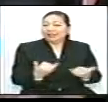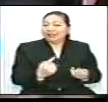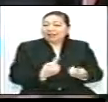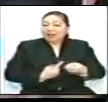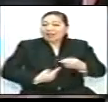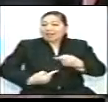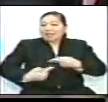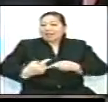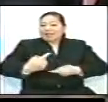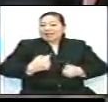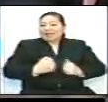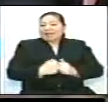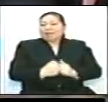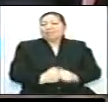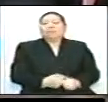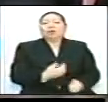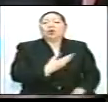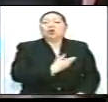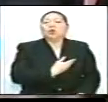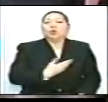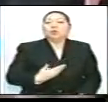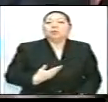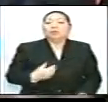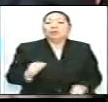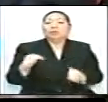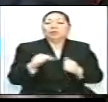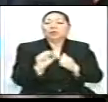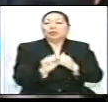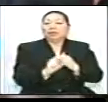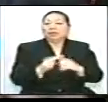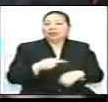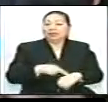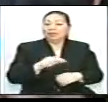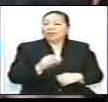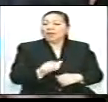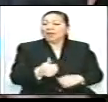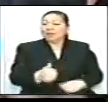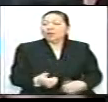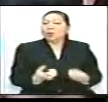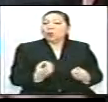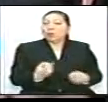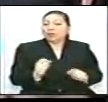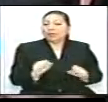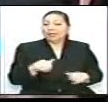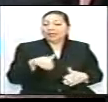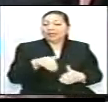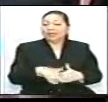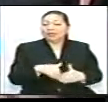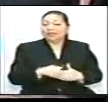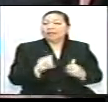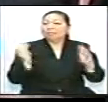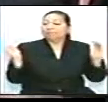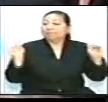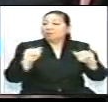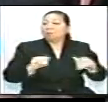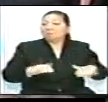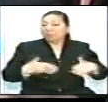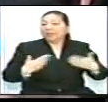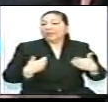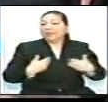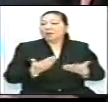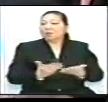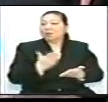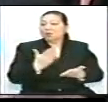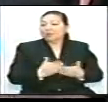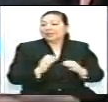trasladar de un gobierno subregional o subnacional a otro cuando hay elecciones. O sea, la caída que puede haber, los